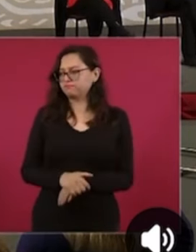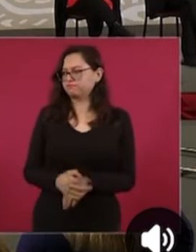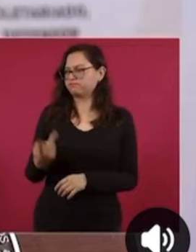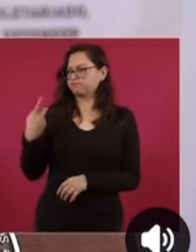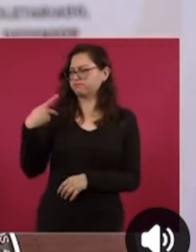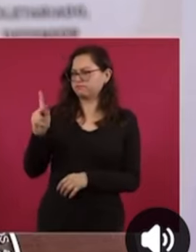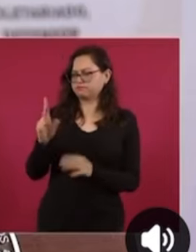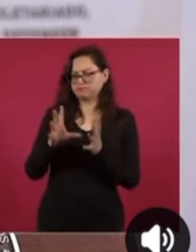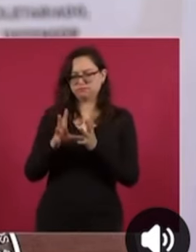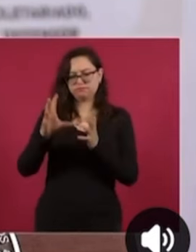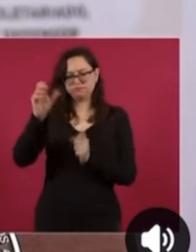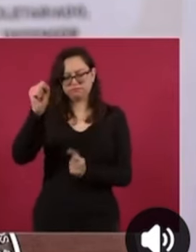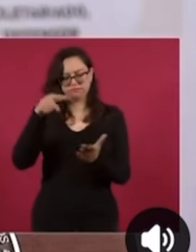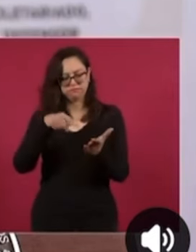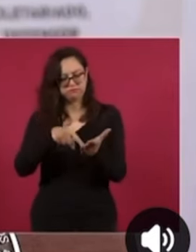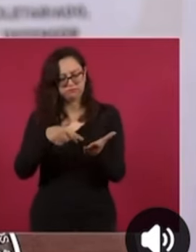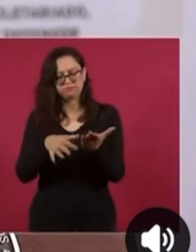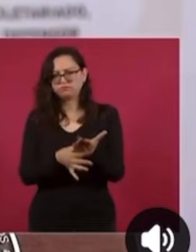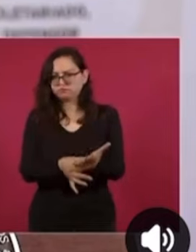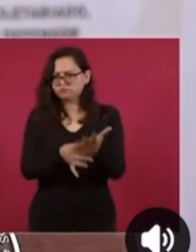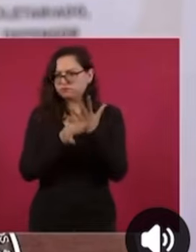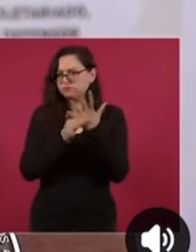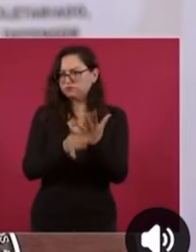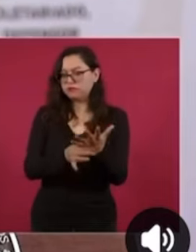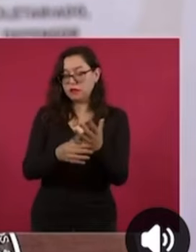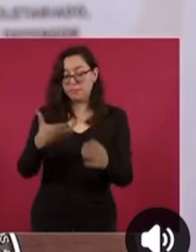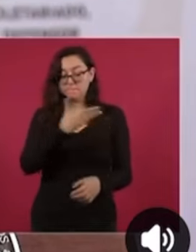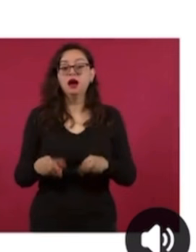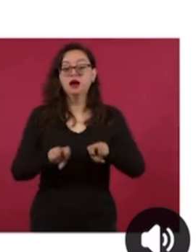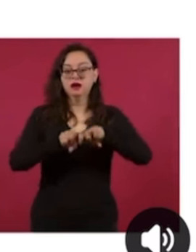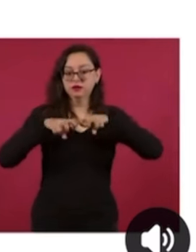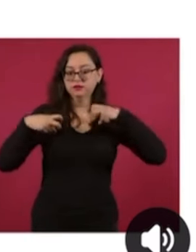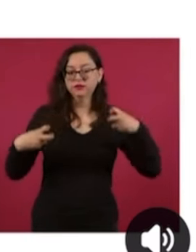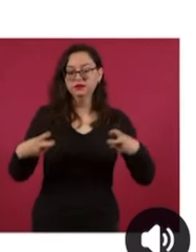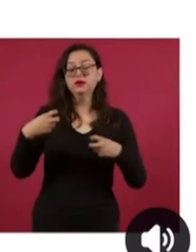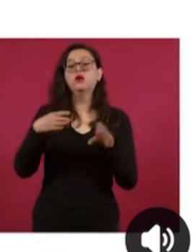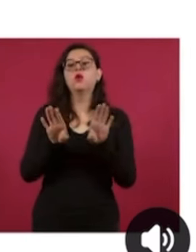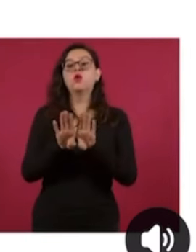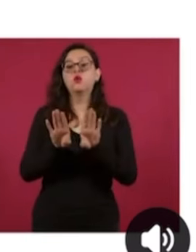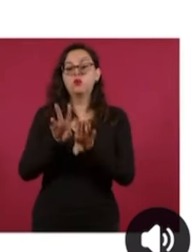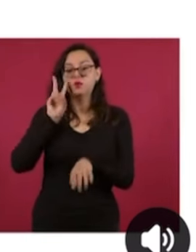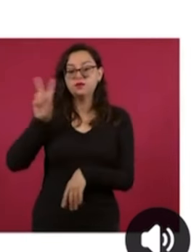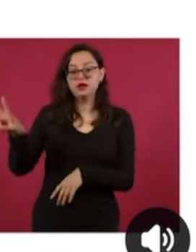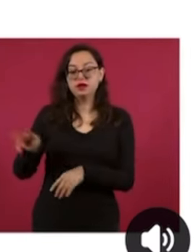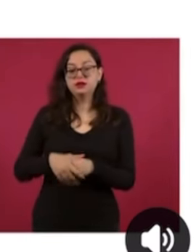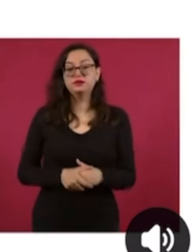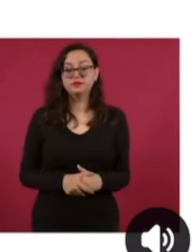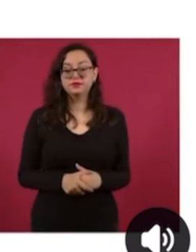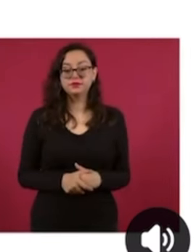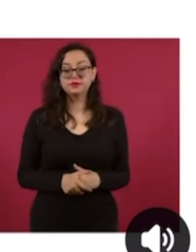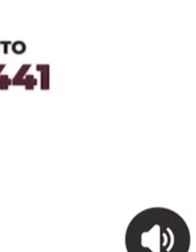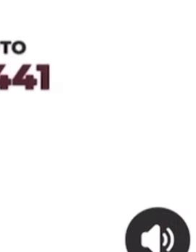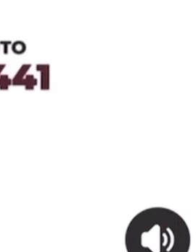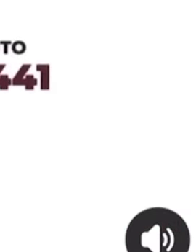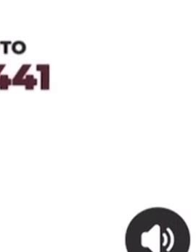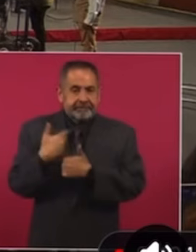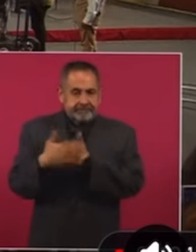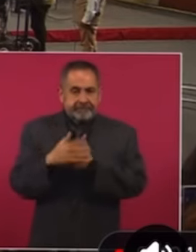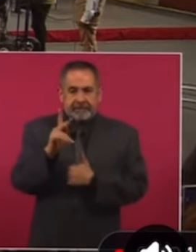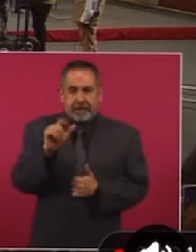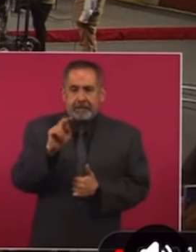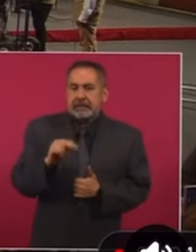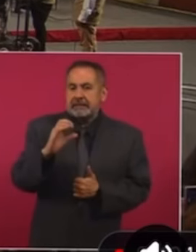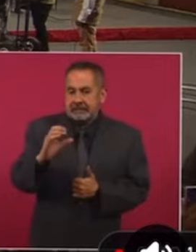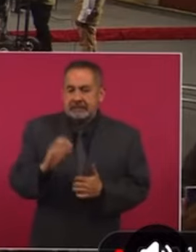nadie, ningún servidor público, puede ganar más que el presidente. Hay 762 jueces del distrito.